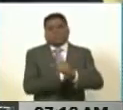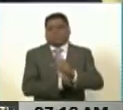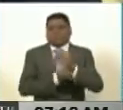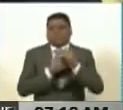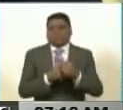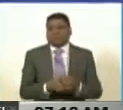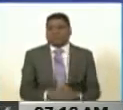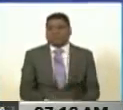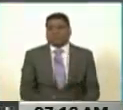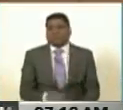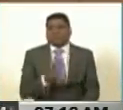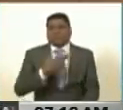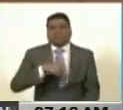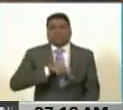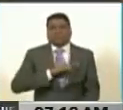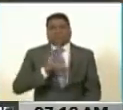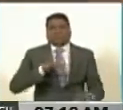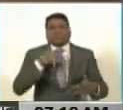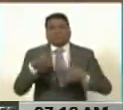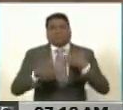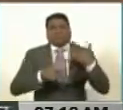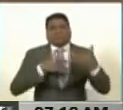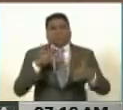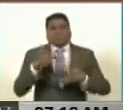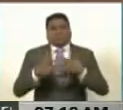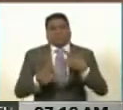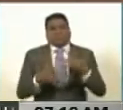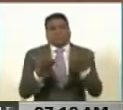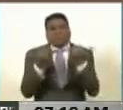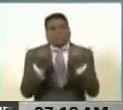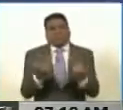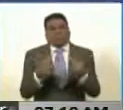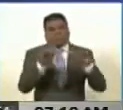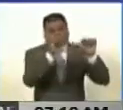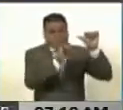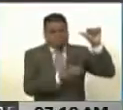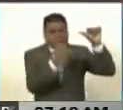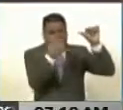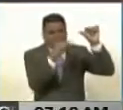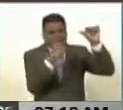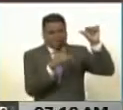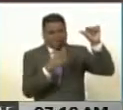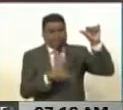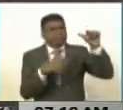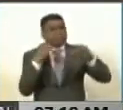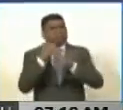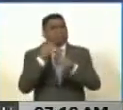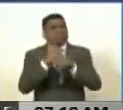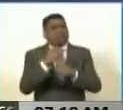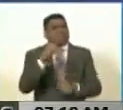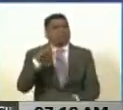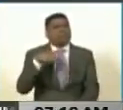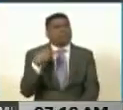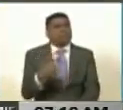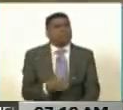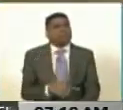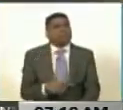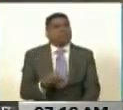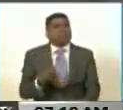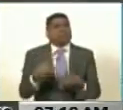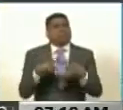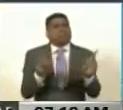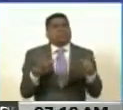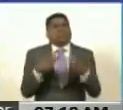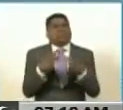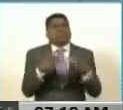mencionar. Nosotros tenemos actividades concretas ya. Usted decía que hay un plan de trabajo. ¿Puede especificar alguna luego de diversas reuniones, ¿no?, que se